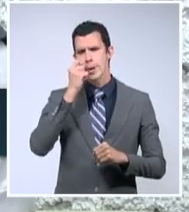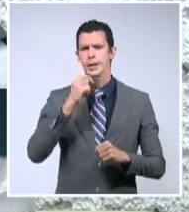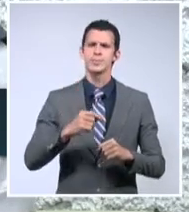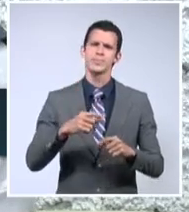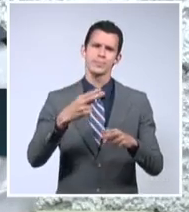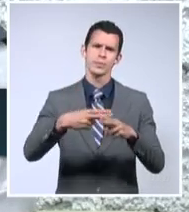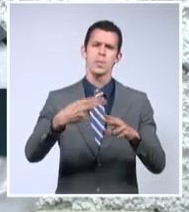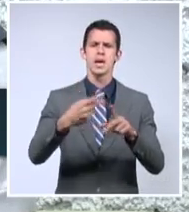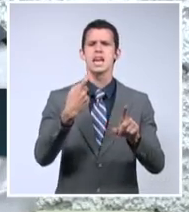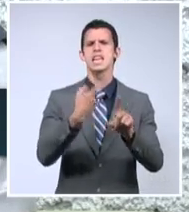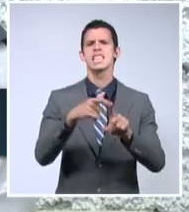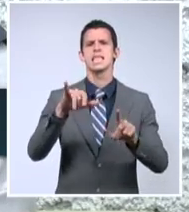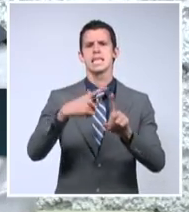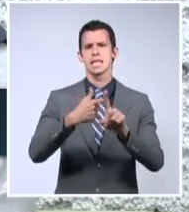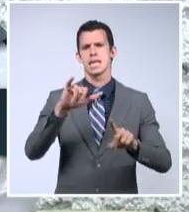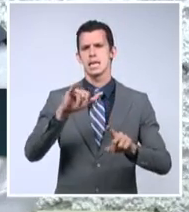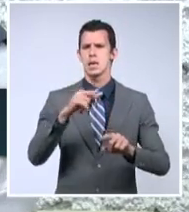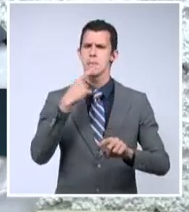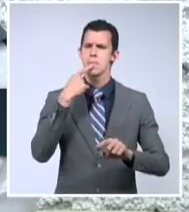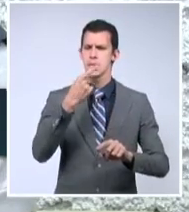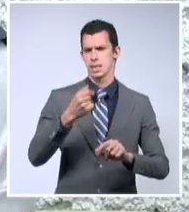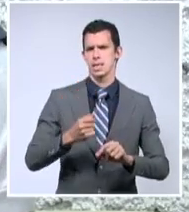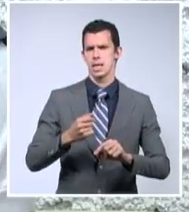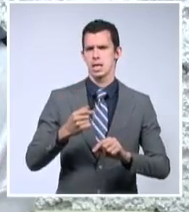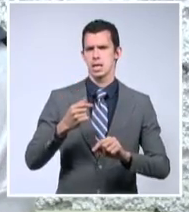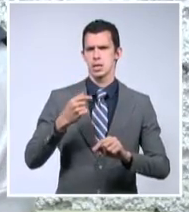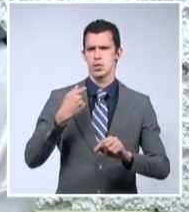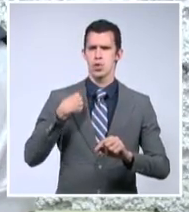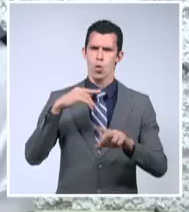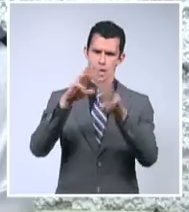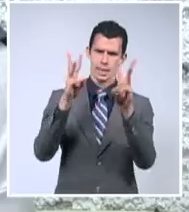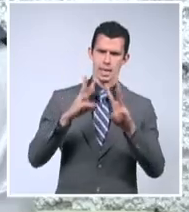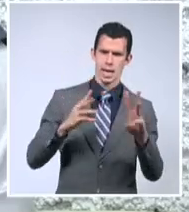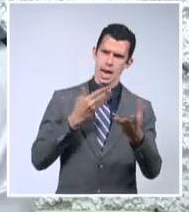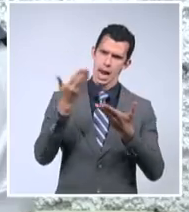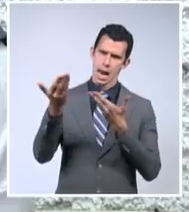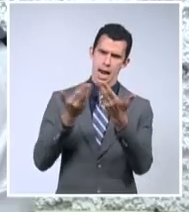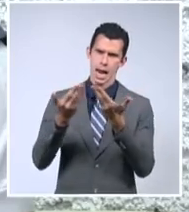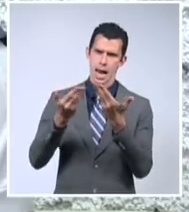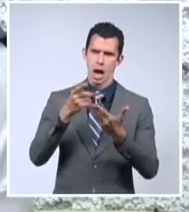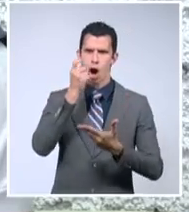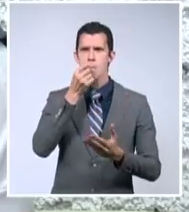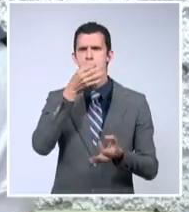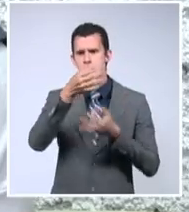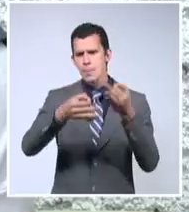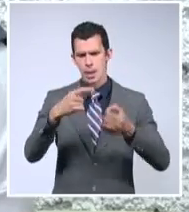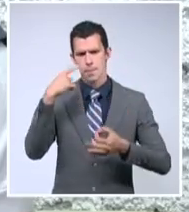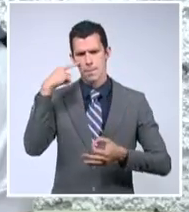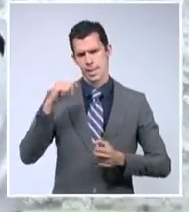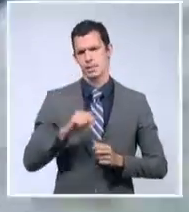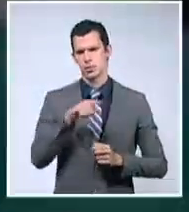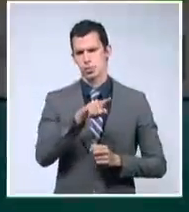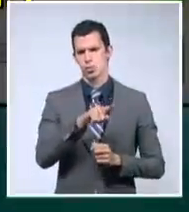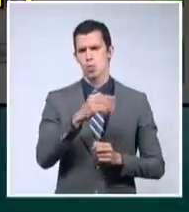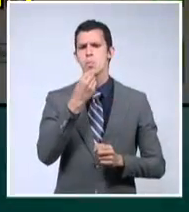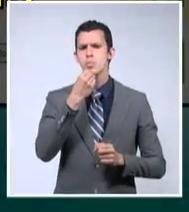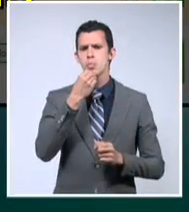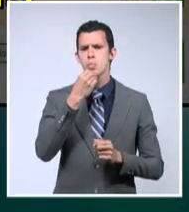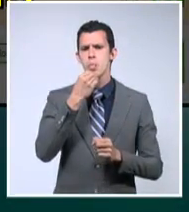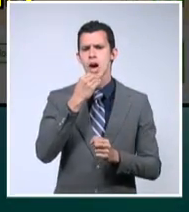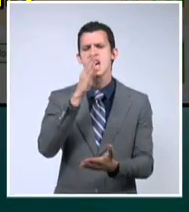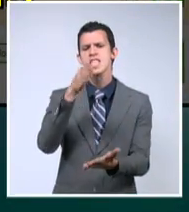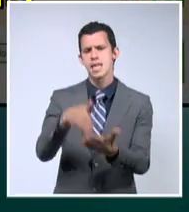él me dio explicaciones de cómo tenía que hacer las cosas para salir del país sin tener que pagar dinero.